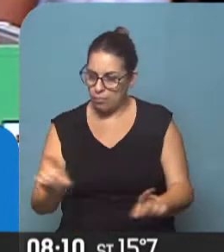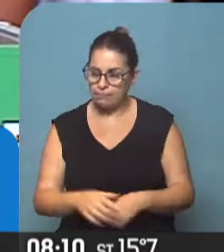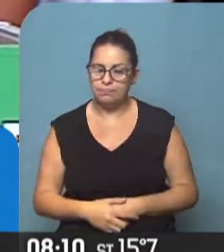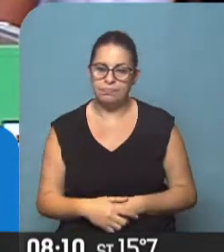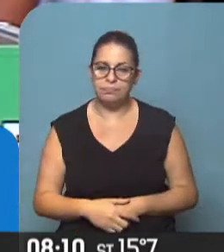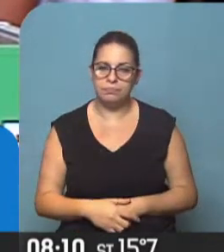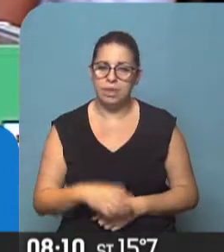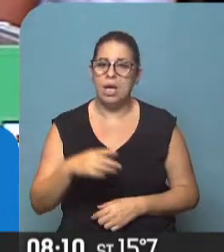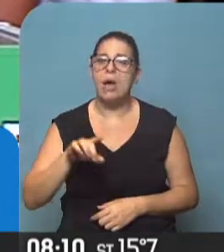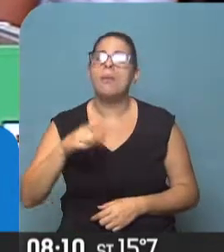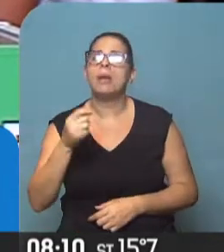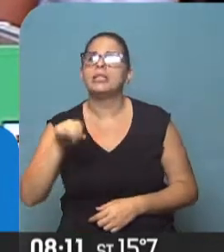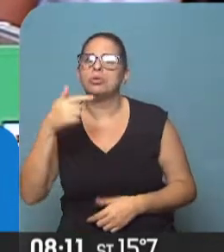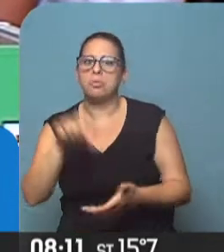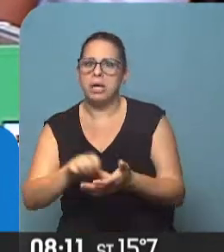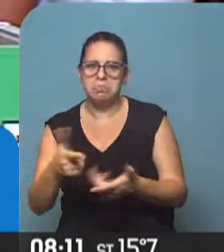No tengo plata afuera.